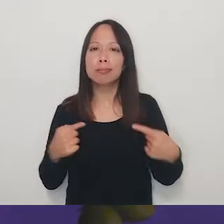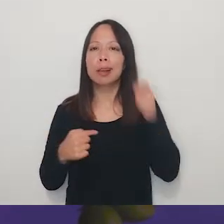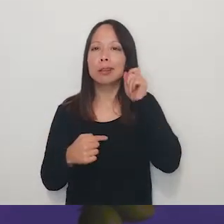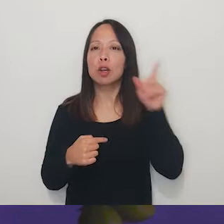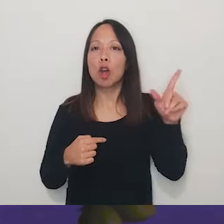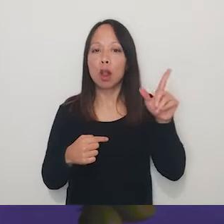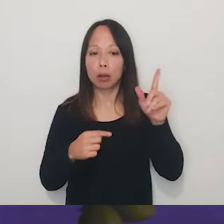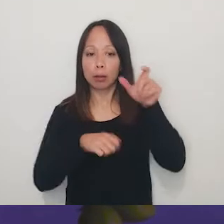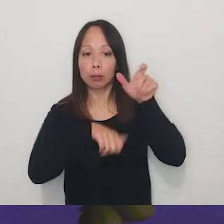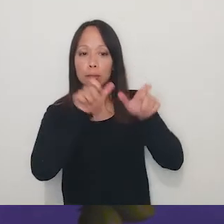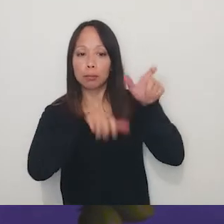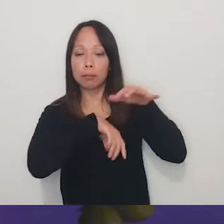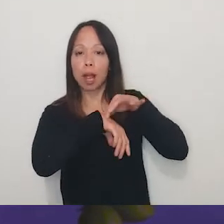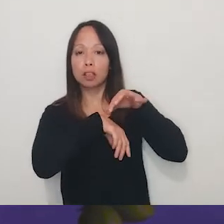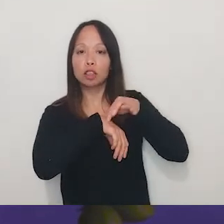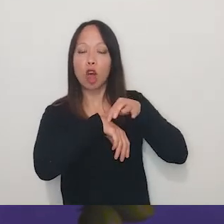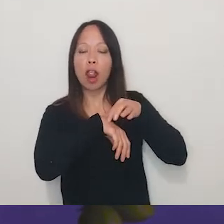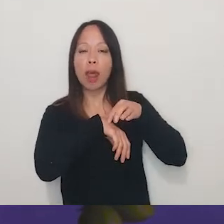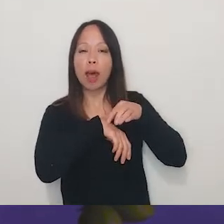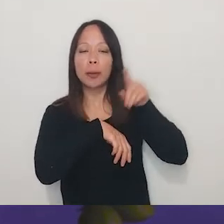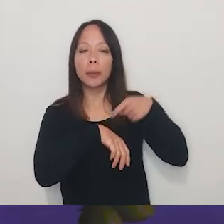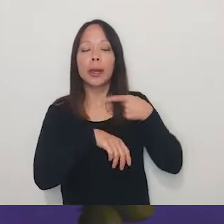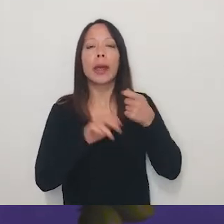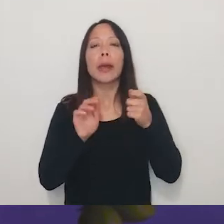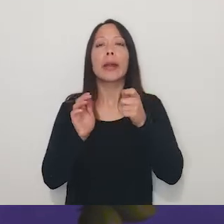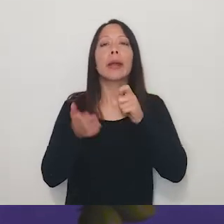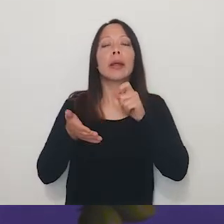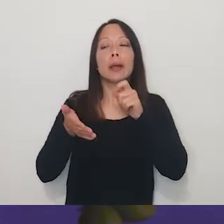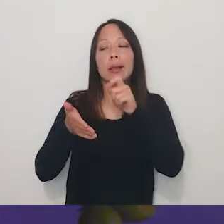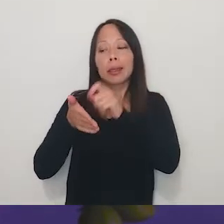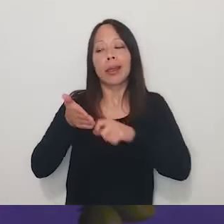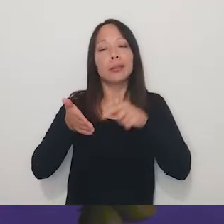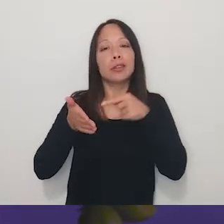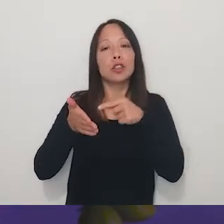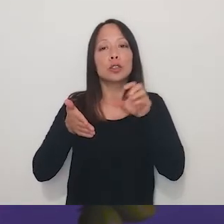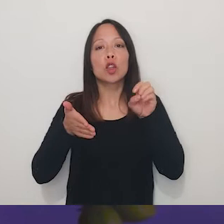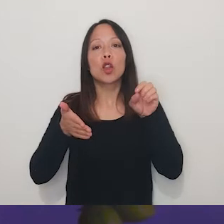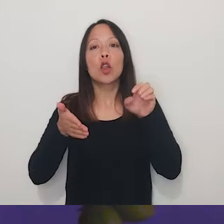acortar el viaje del paciente hacia el diagnóstico con una enfermedad rara.